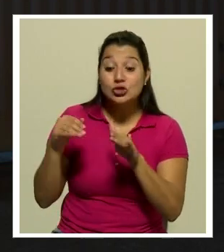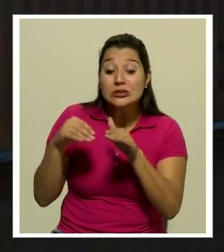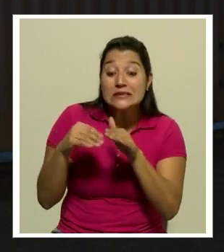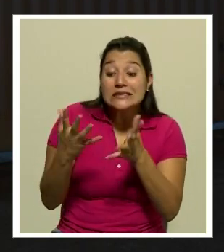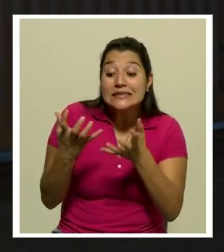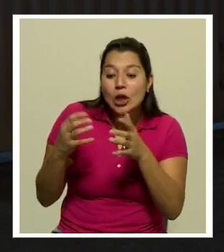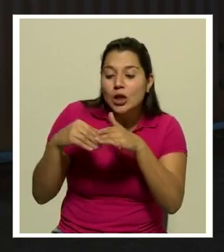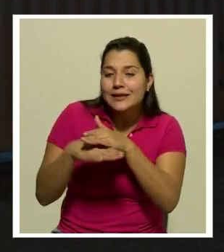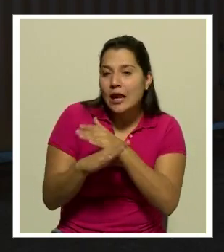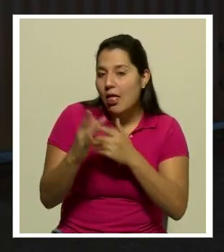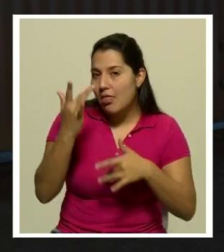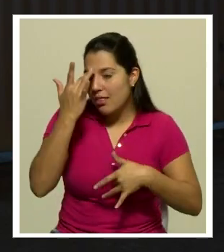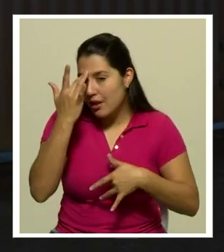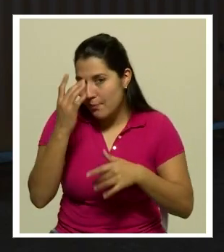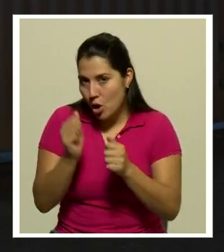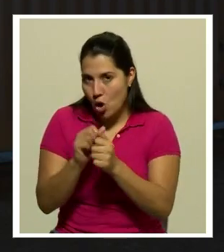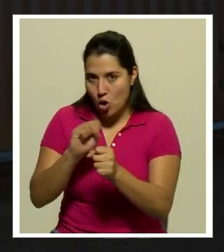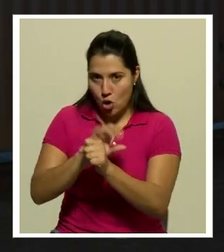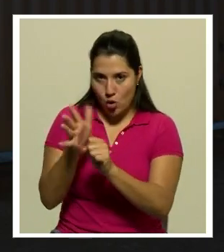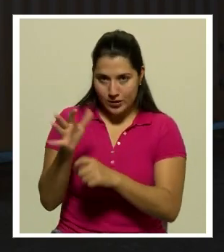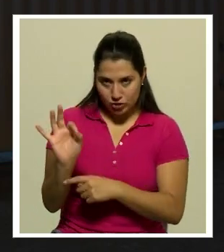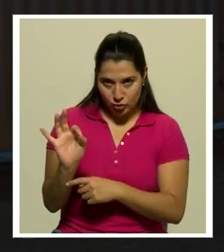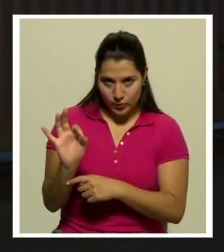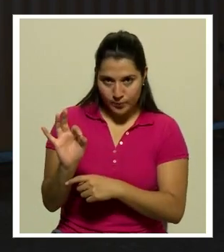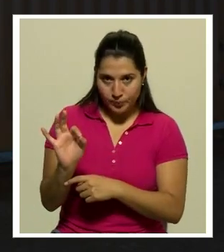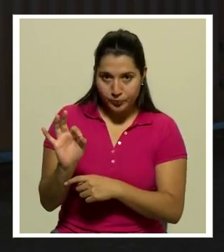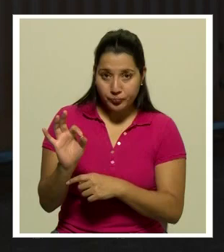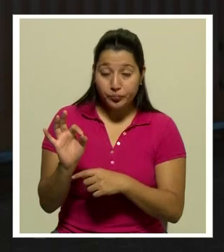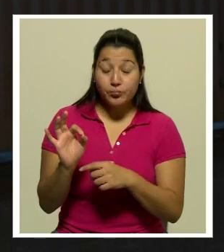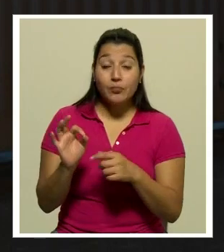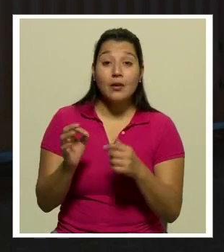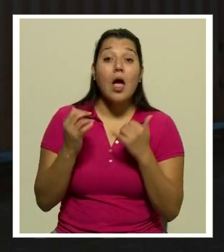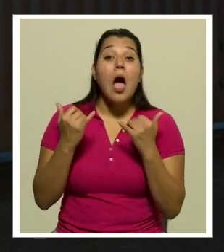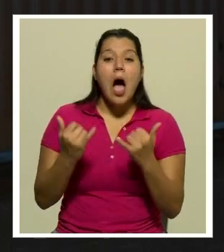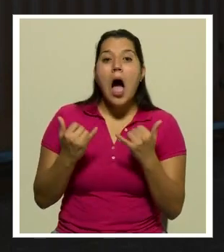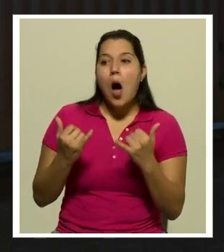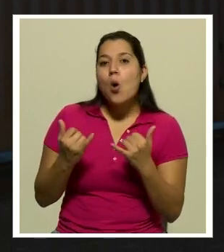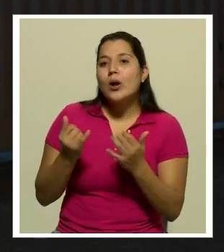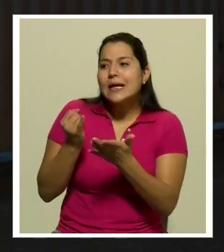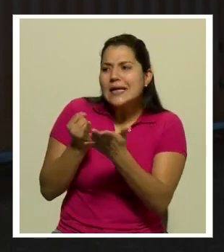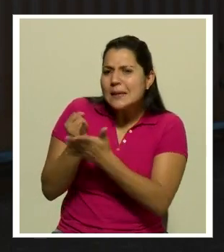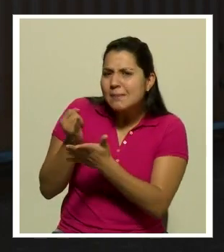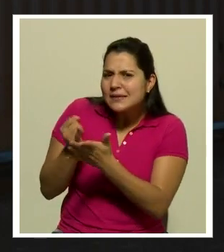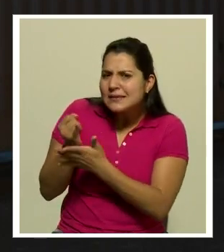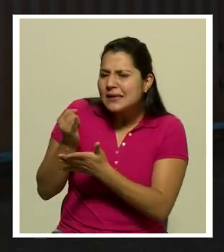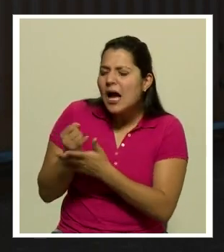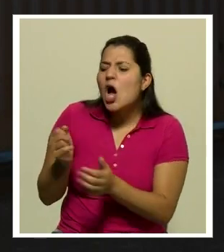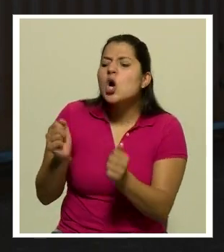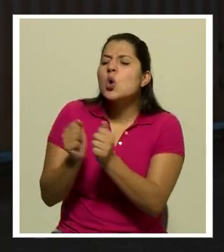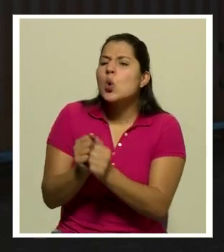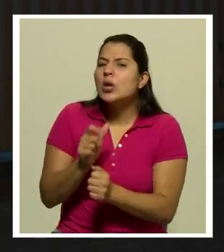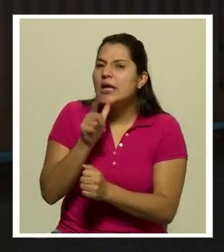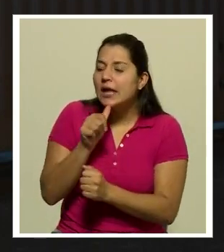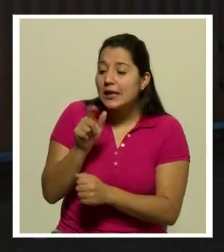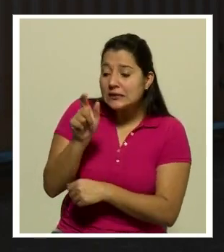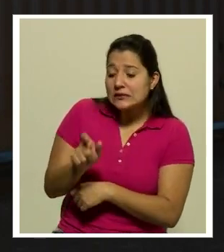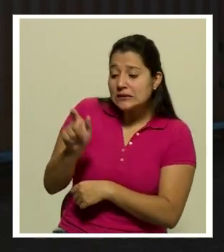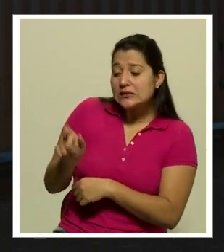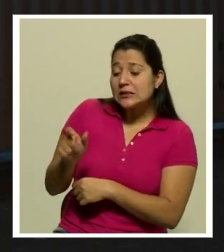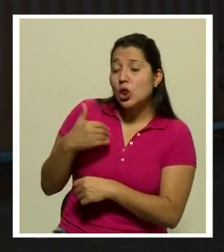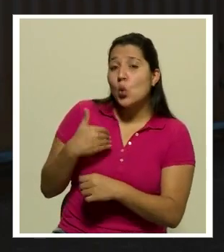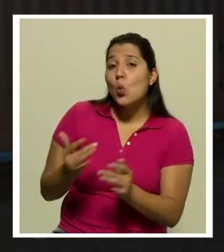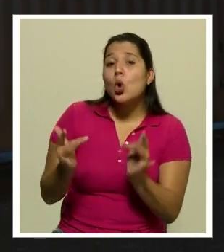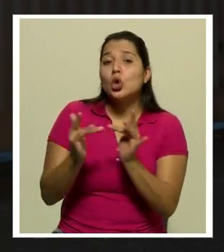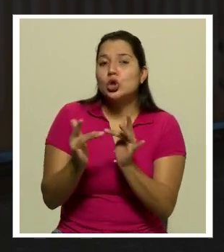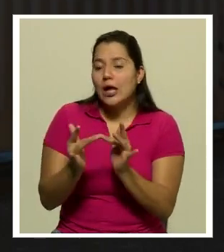COVID-19. Acá lo que se está también investigando es el nexo de contagio de estas 2 primeras personas, porque según nos decía